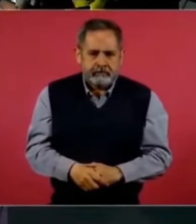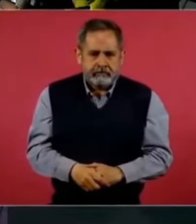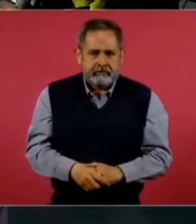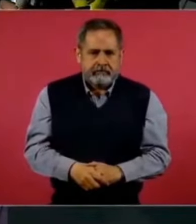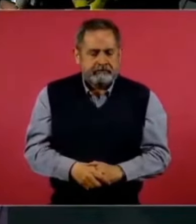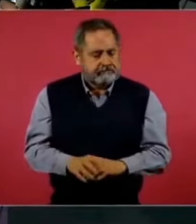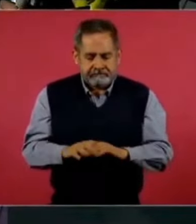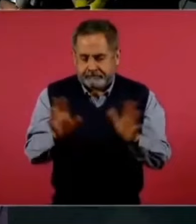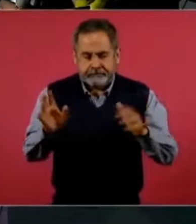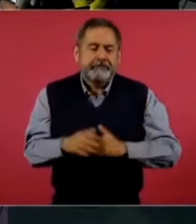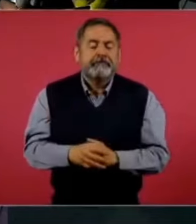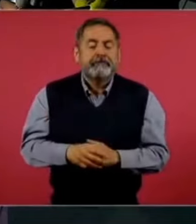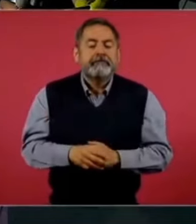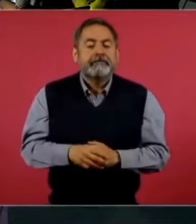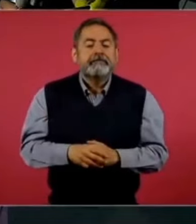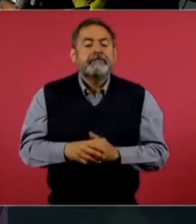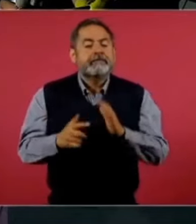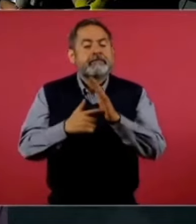Bueno, presidente,